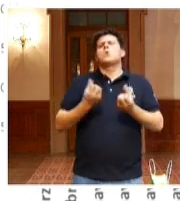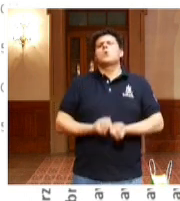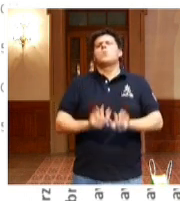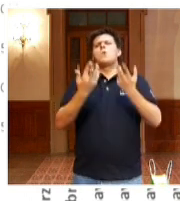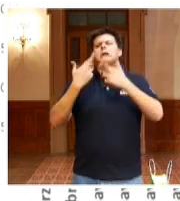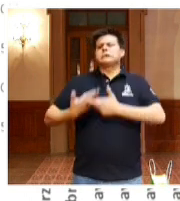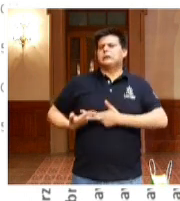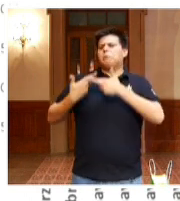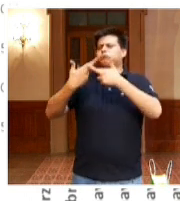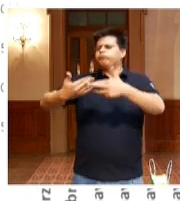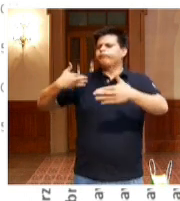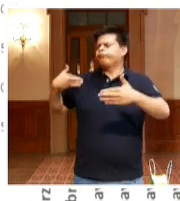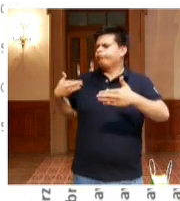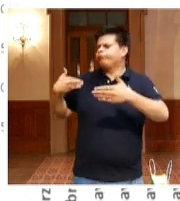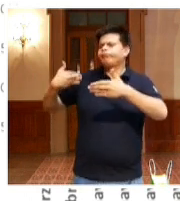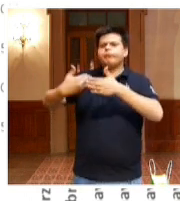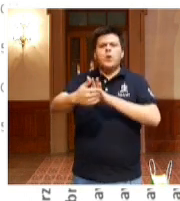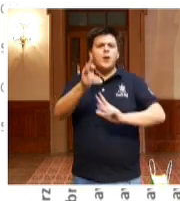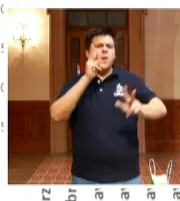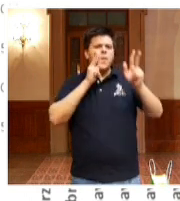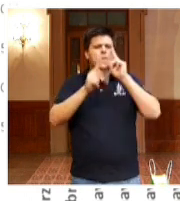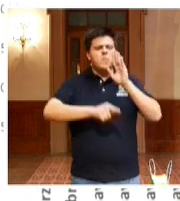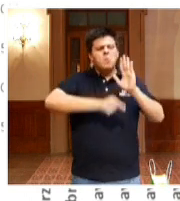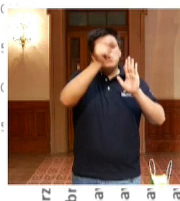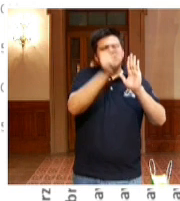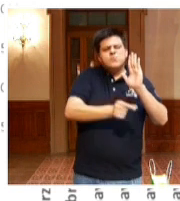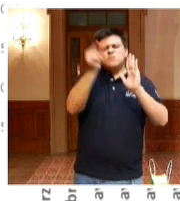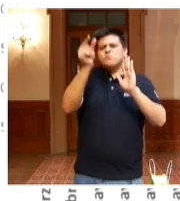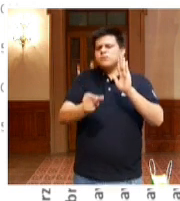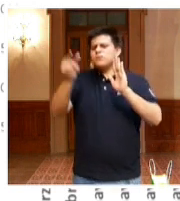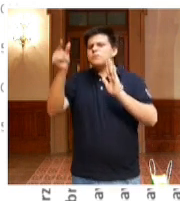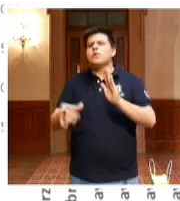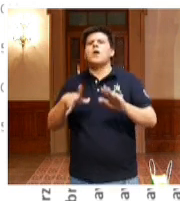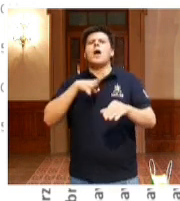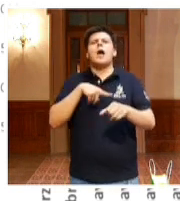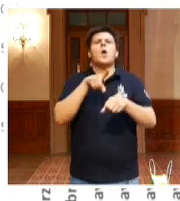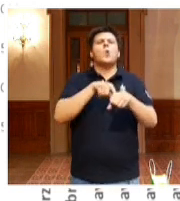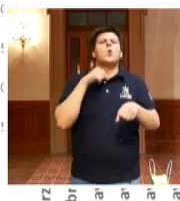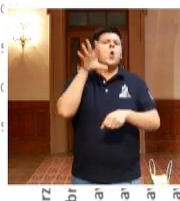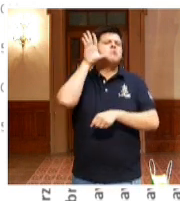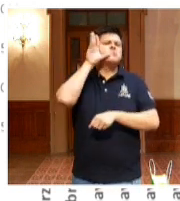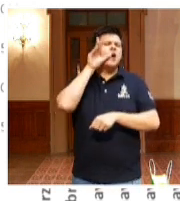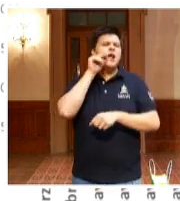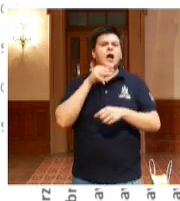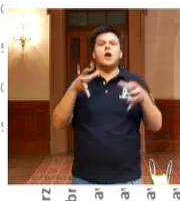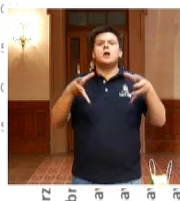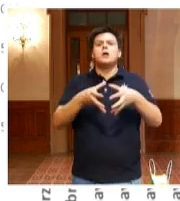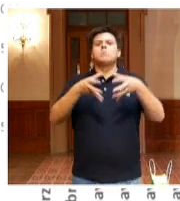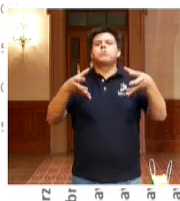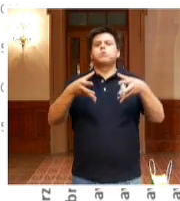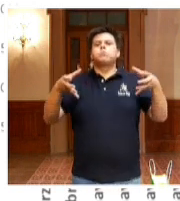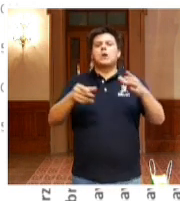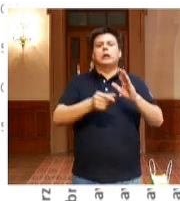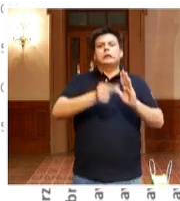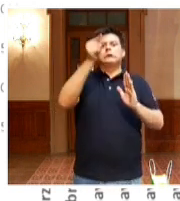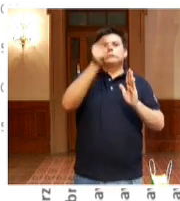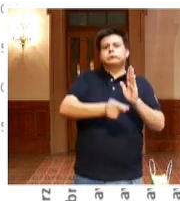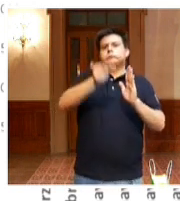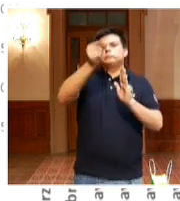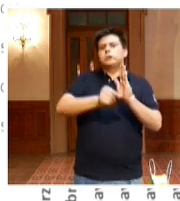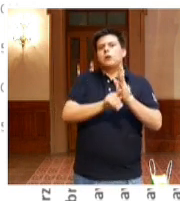observen las barras de color naranja vean cómo se van incrementando día a día